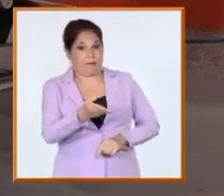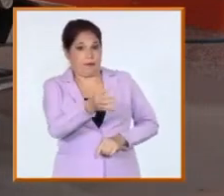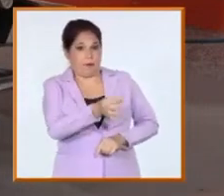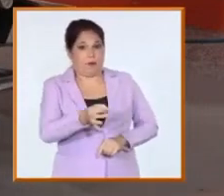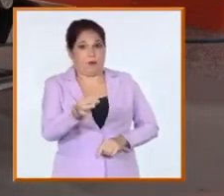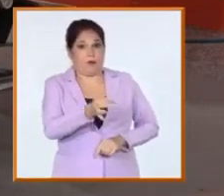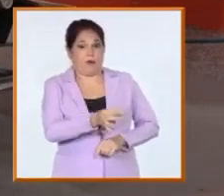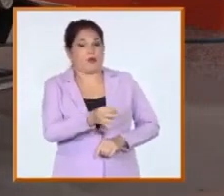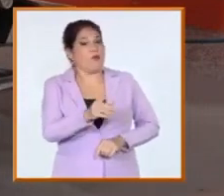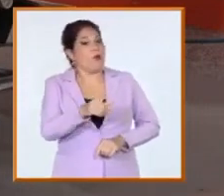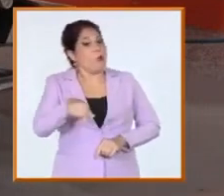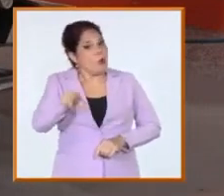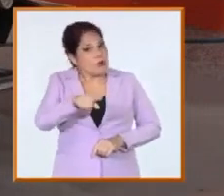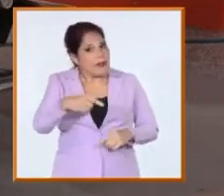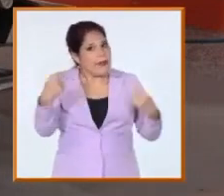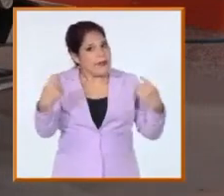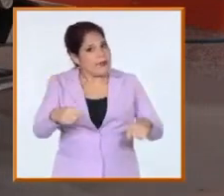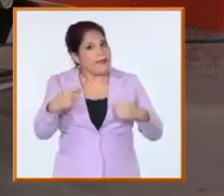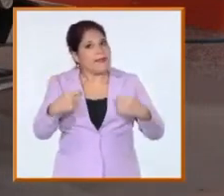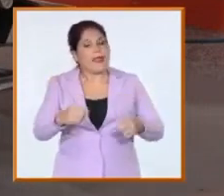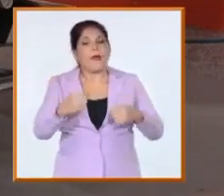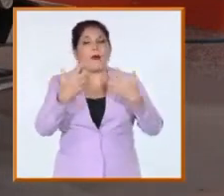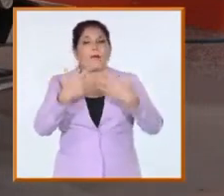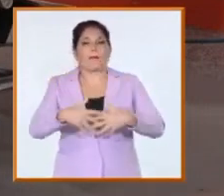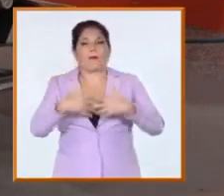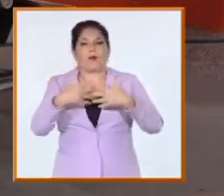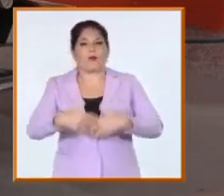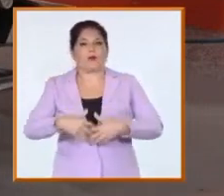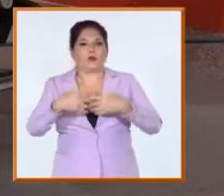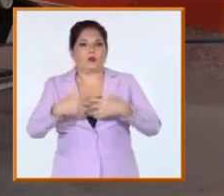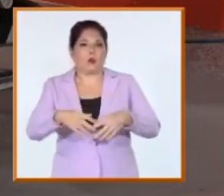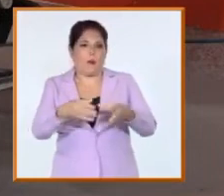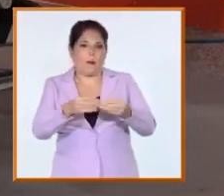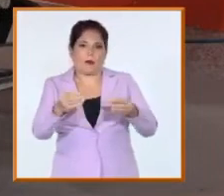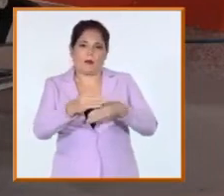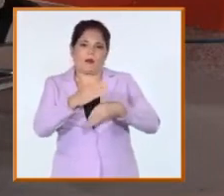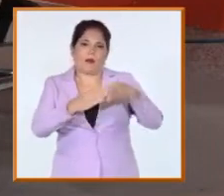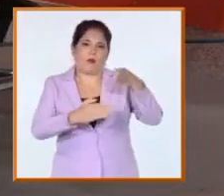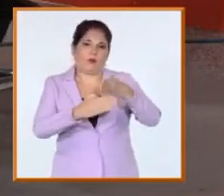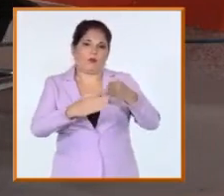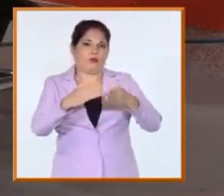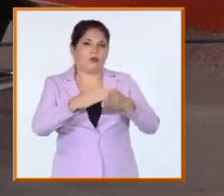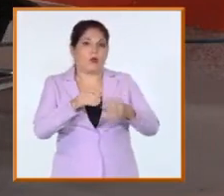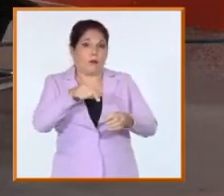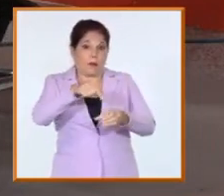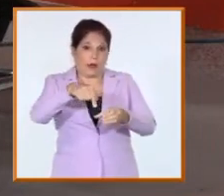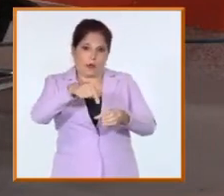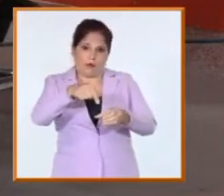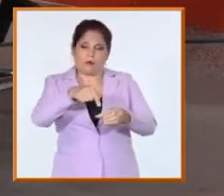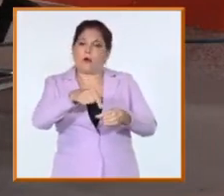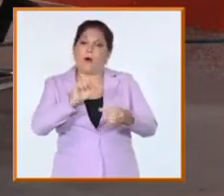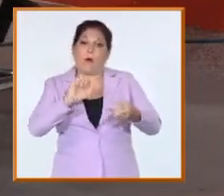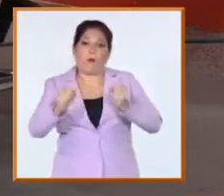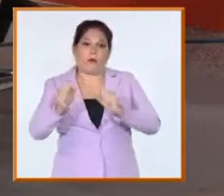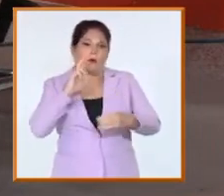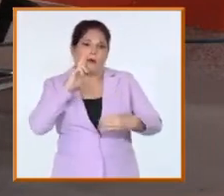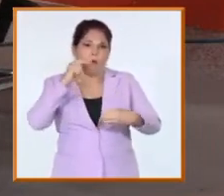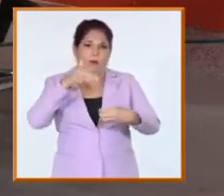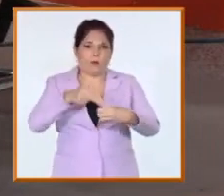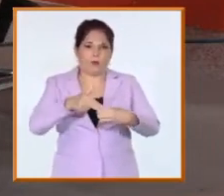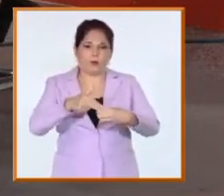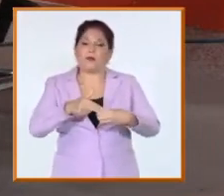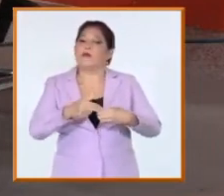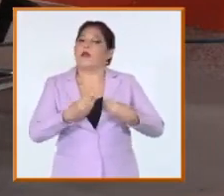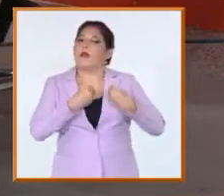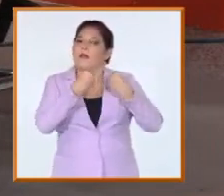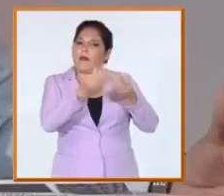municipios que intervengan mucho y produzcan mucho en la tema de materiales locales y se la facilitado